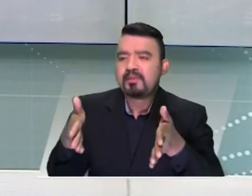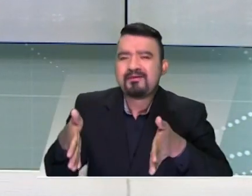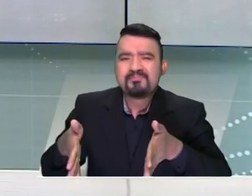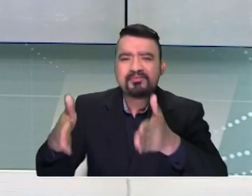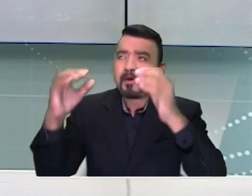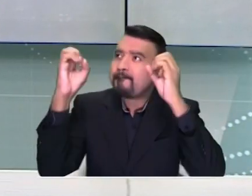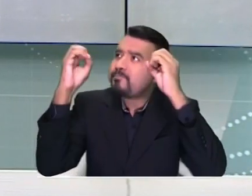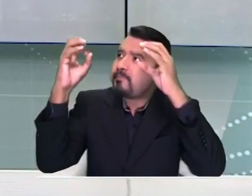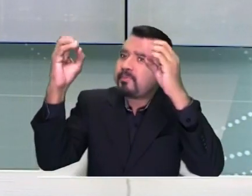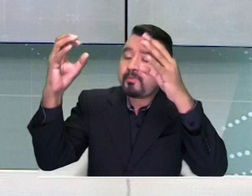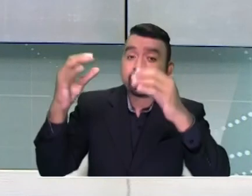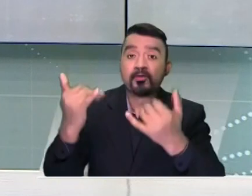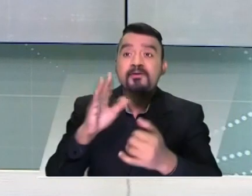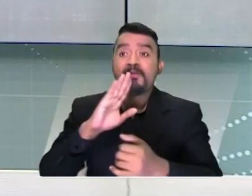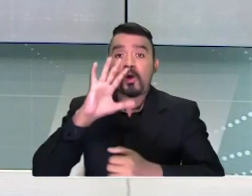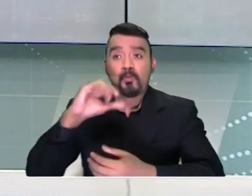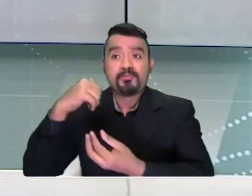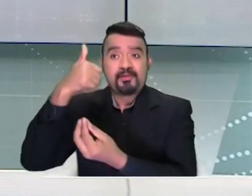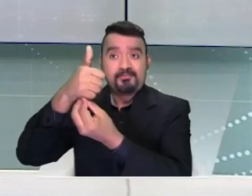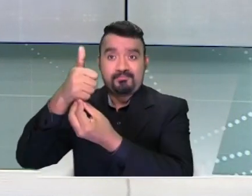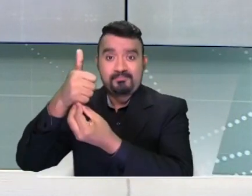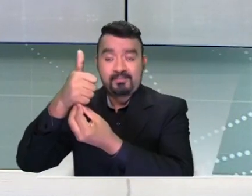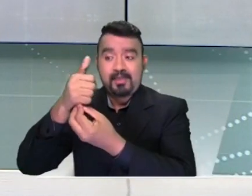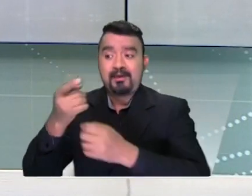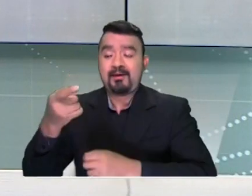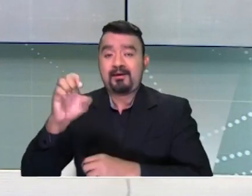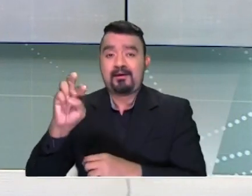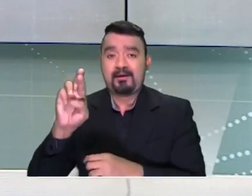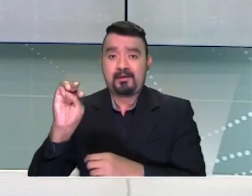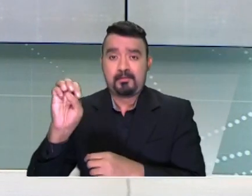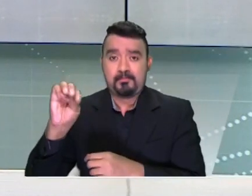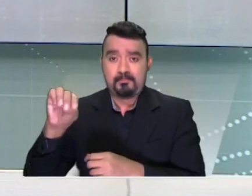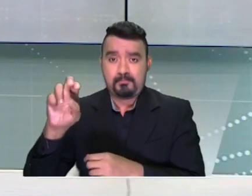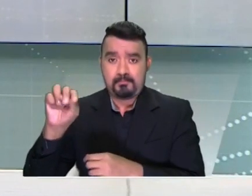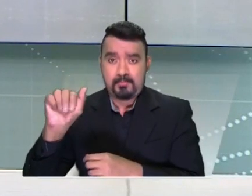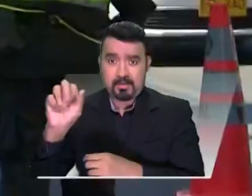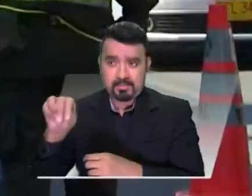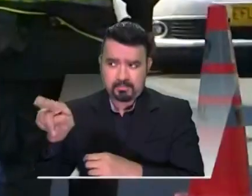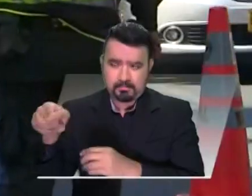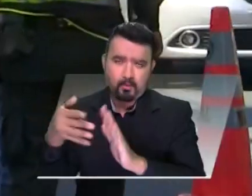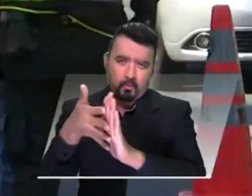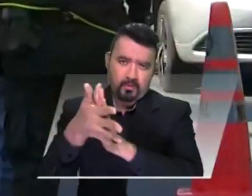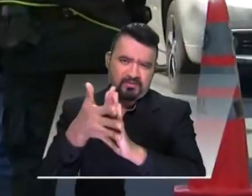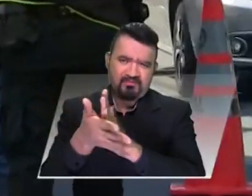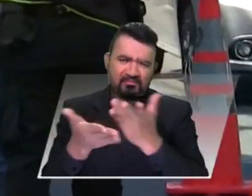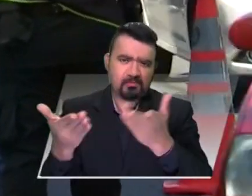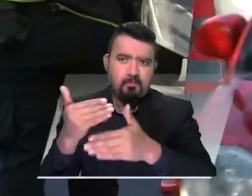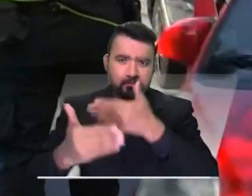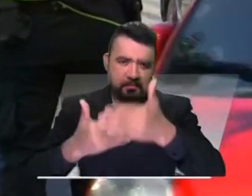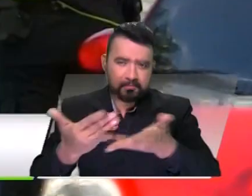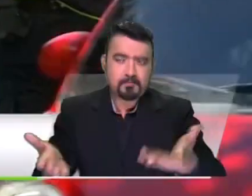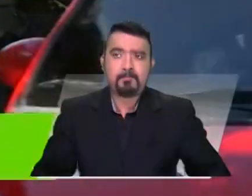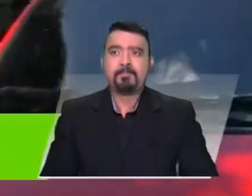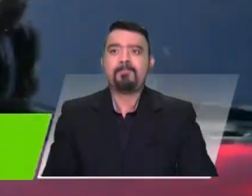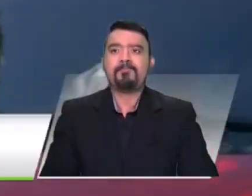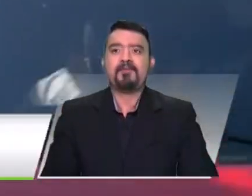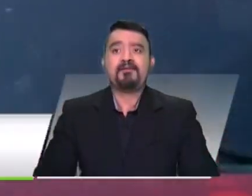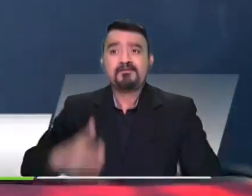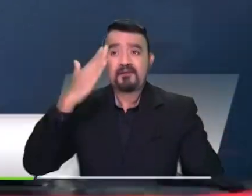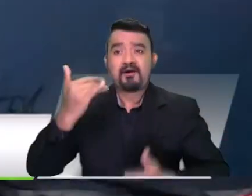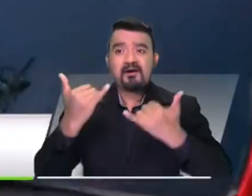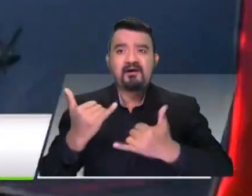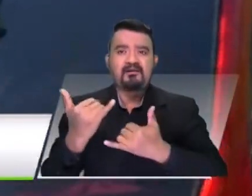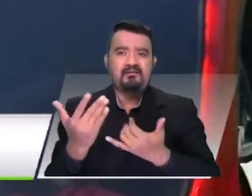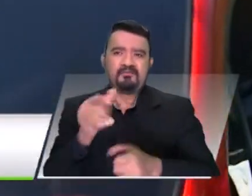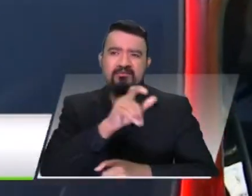general Hernán Bustamante, director de la Unidad de Seguridad Ciudadana. Se espera que este año sea mucha más la